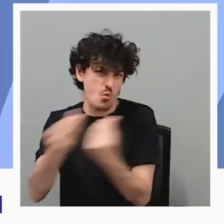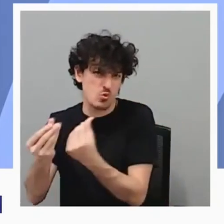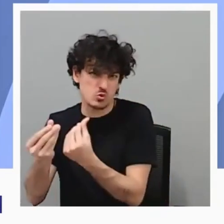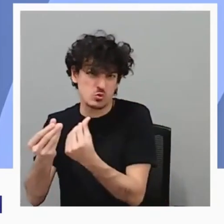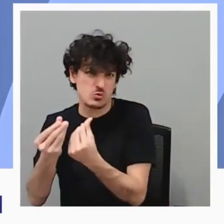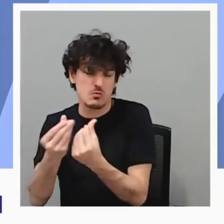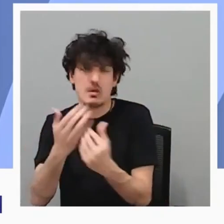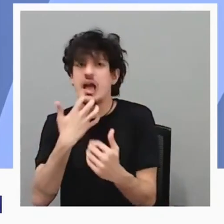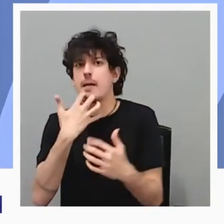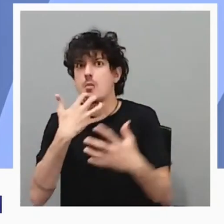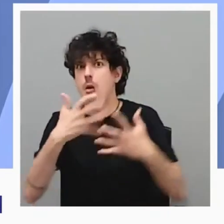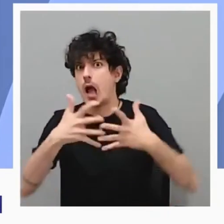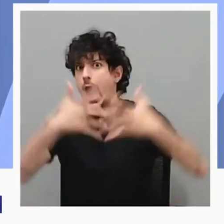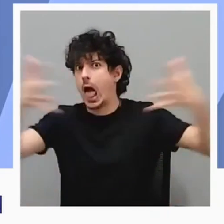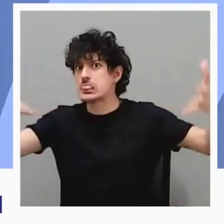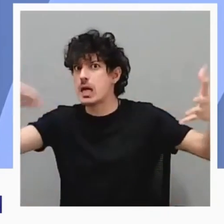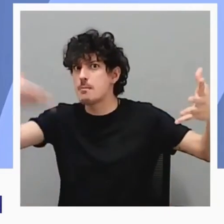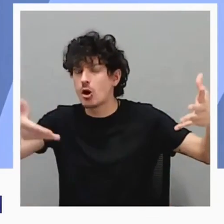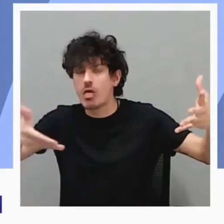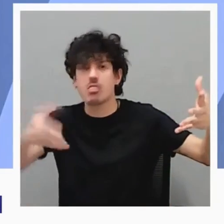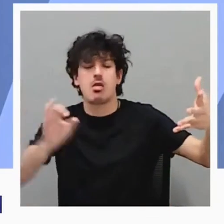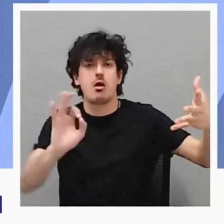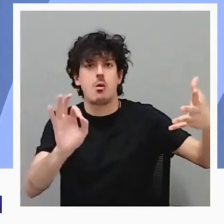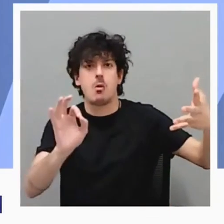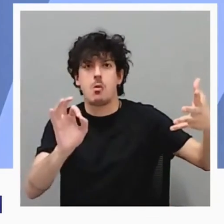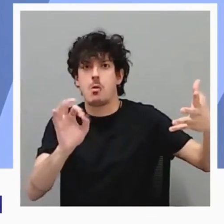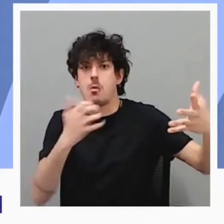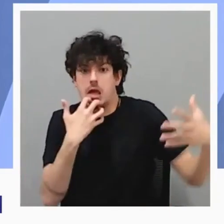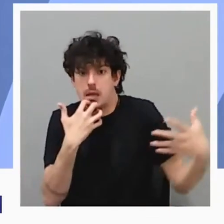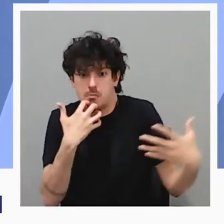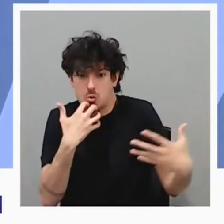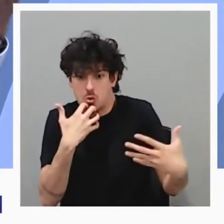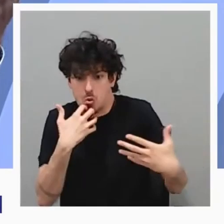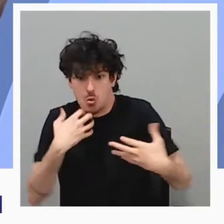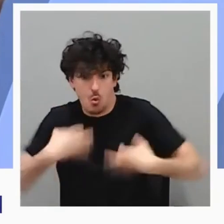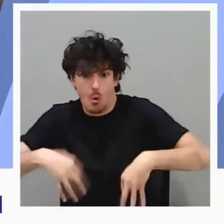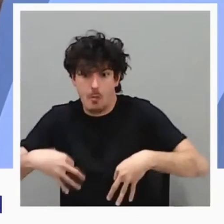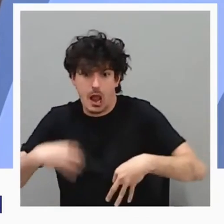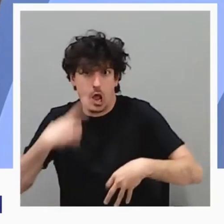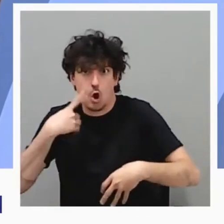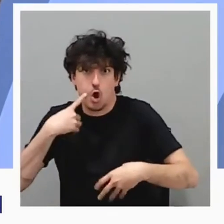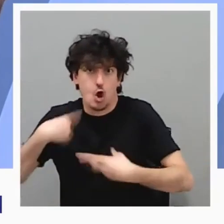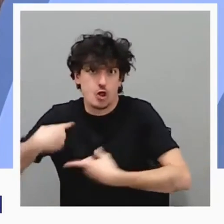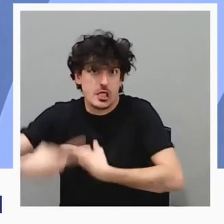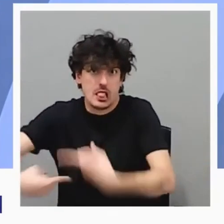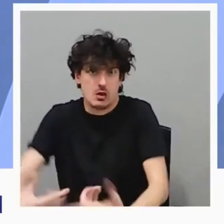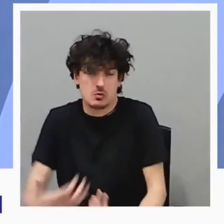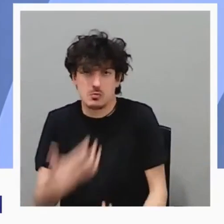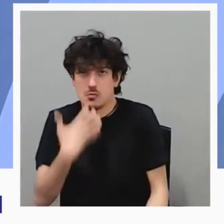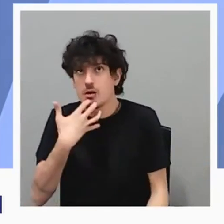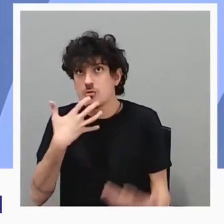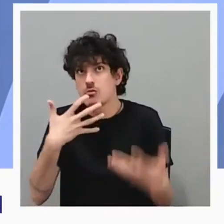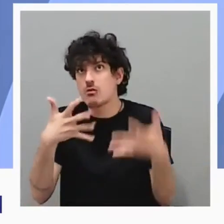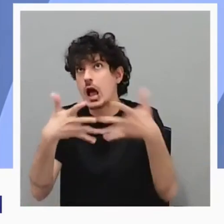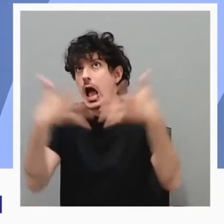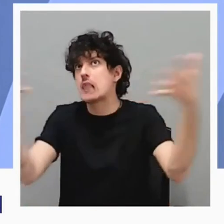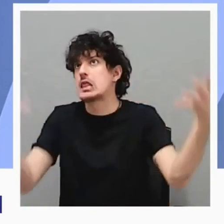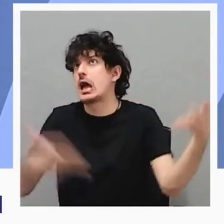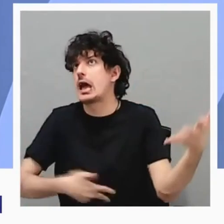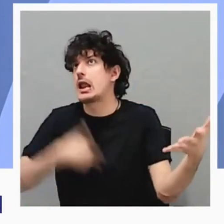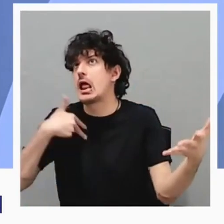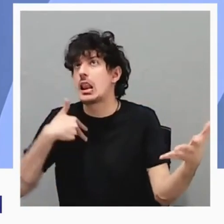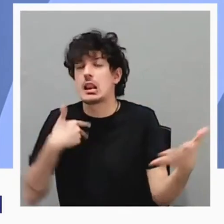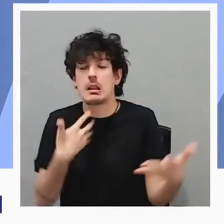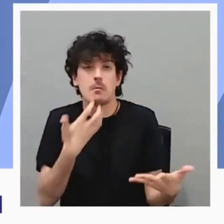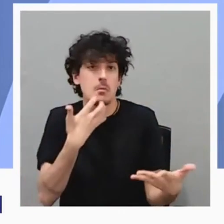más cercanos a la vida de la gente, ¿no? Por ejemplo, macroscópicamente, pues un